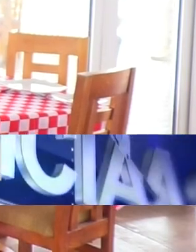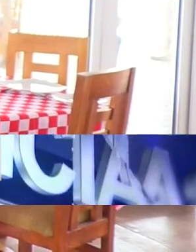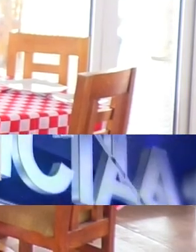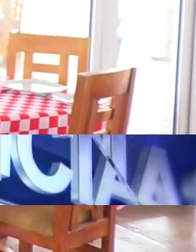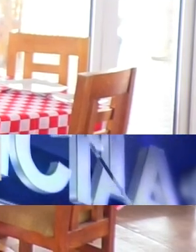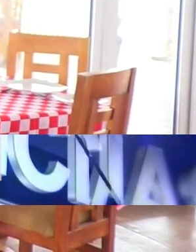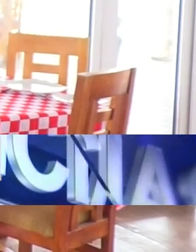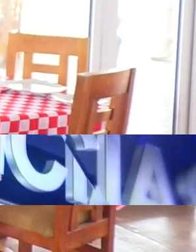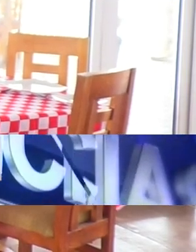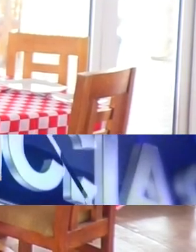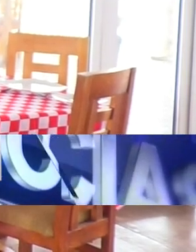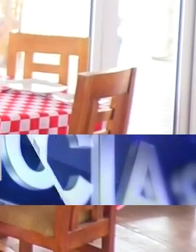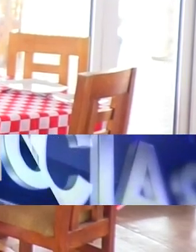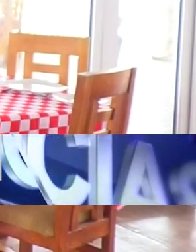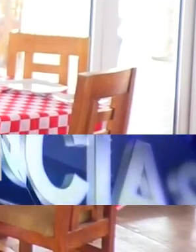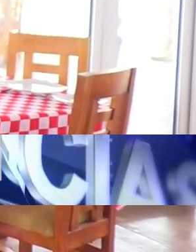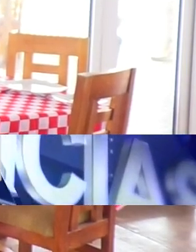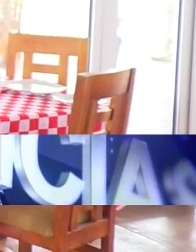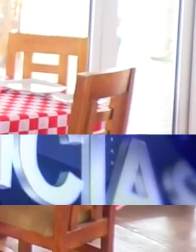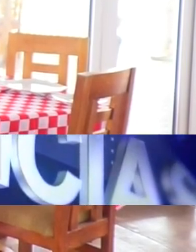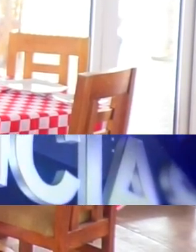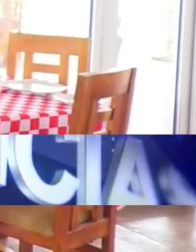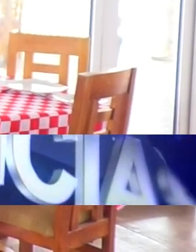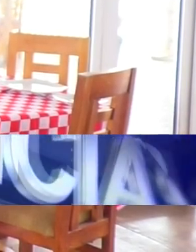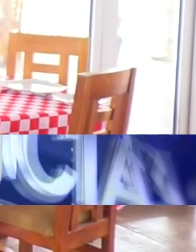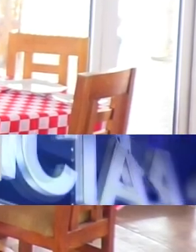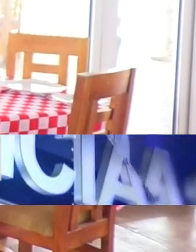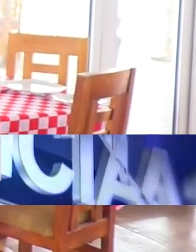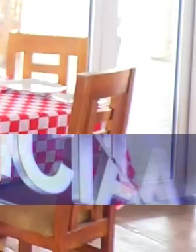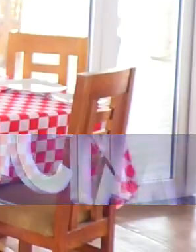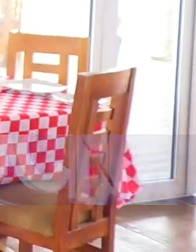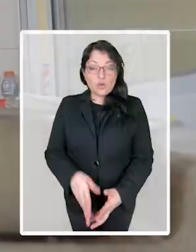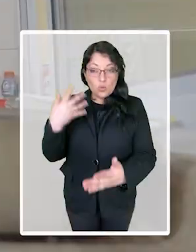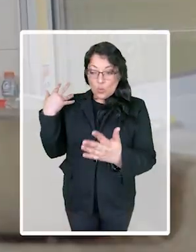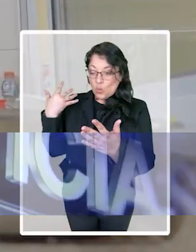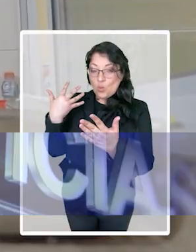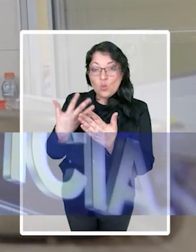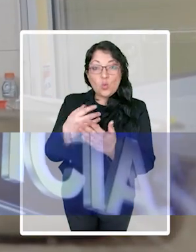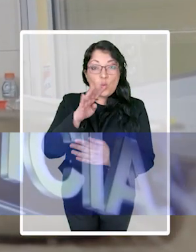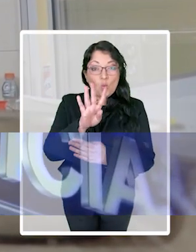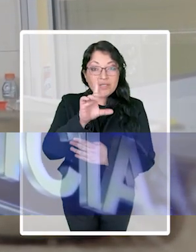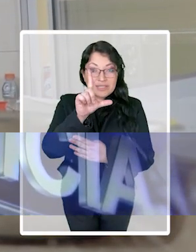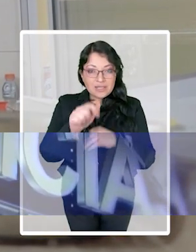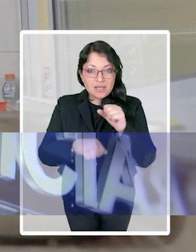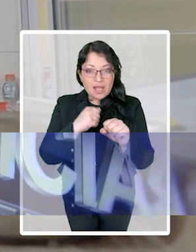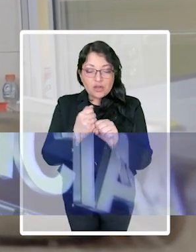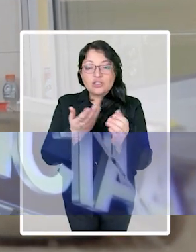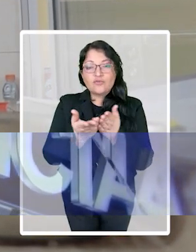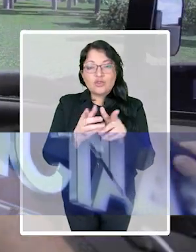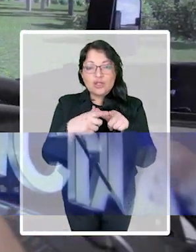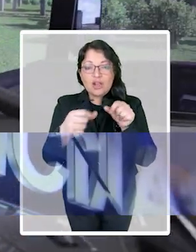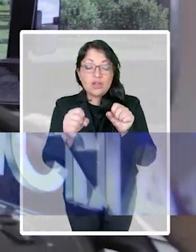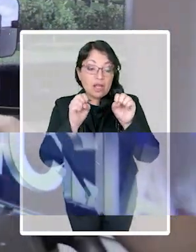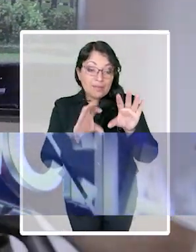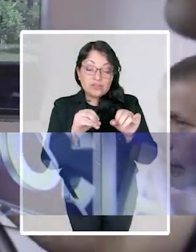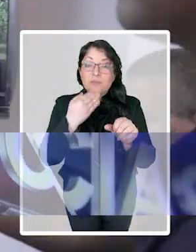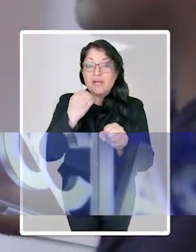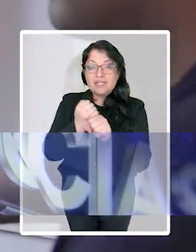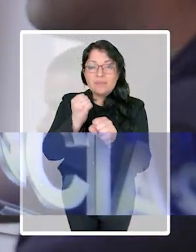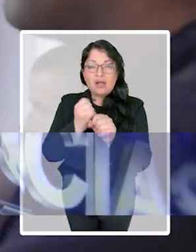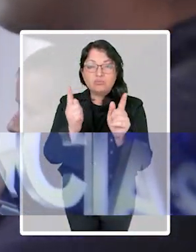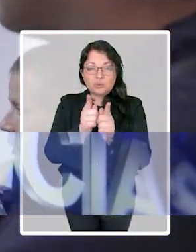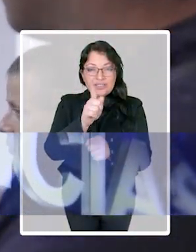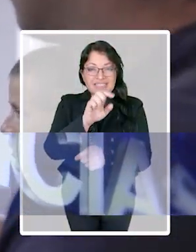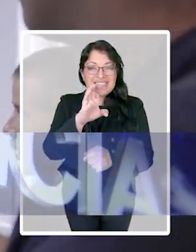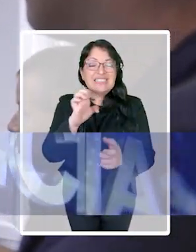sus capacitaciones pueden lograr el cambio de vida de muchas personas y esa es la idea. Durante este proceso se discutió varios temas transversales en la